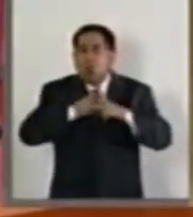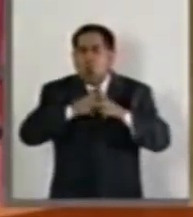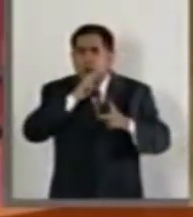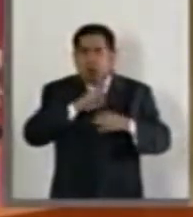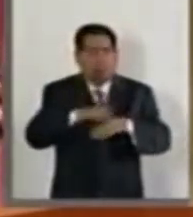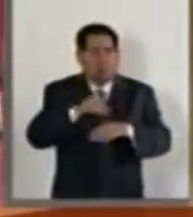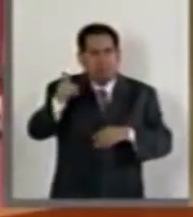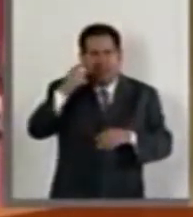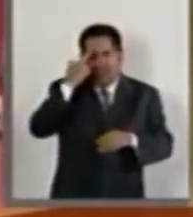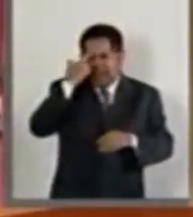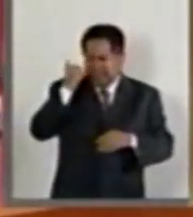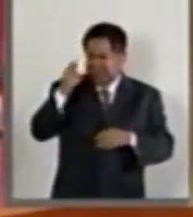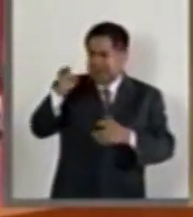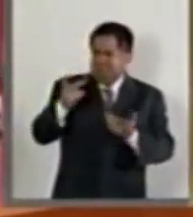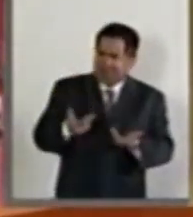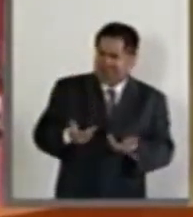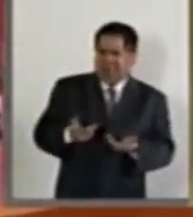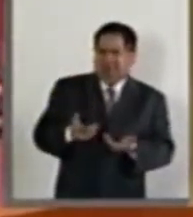una razón